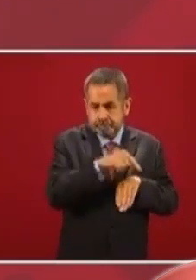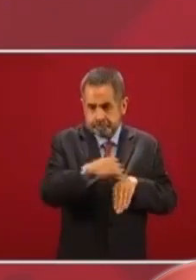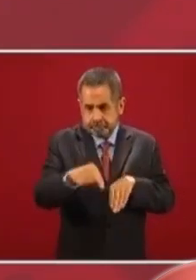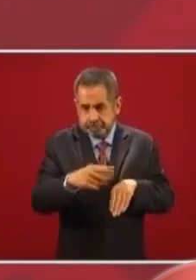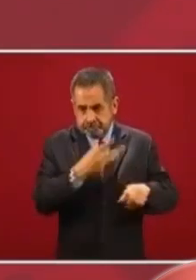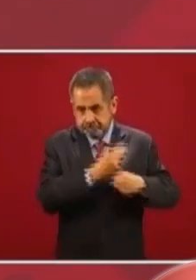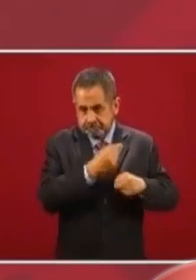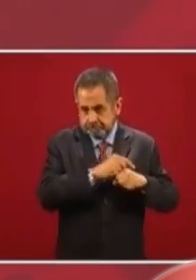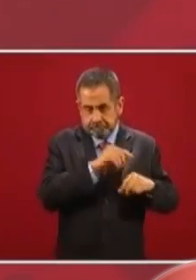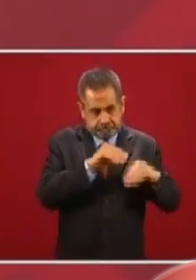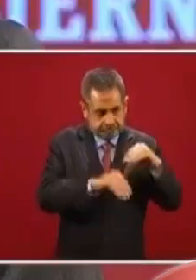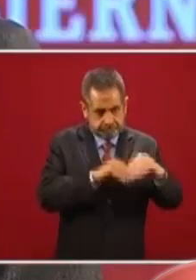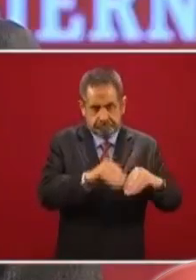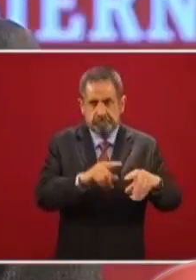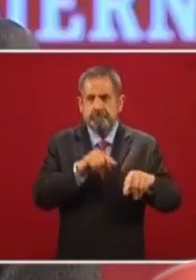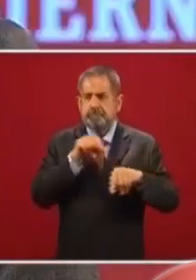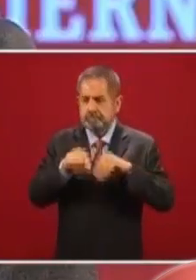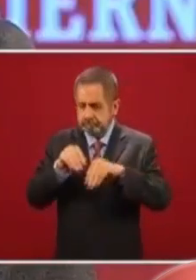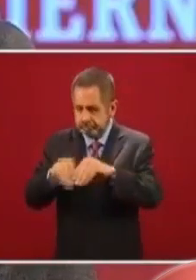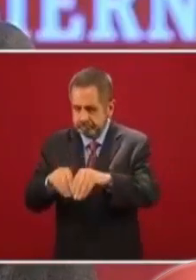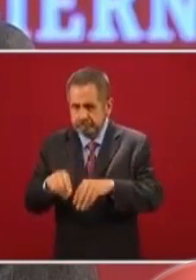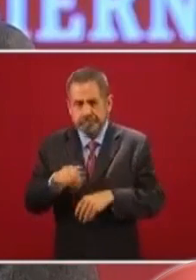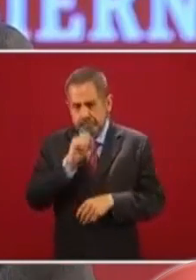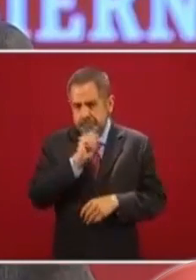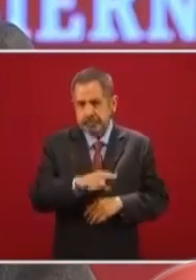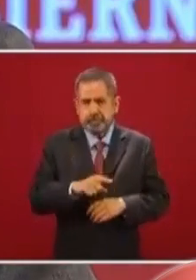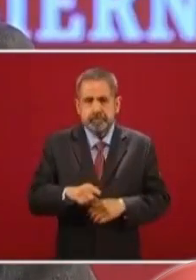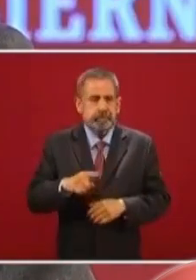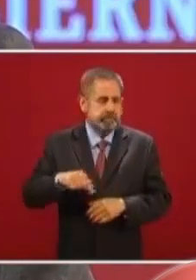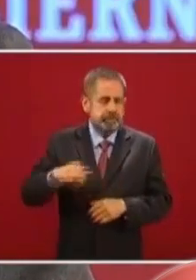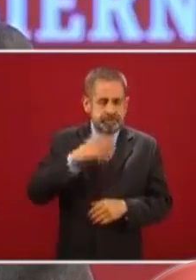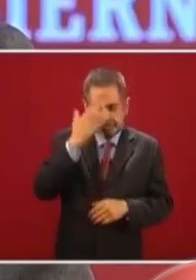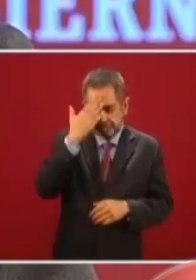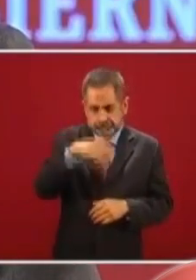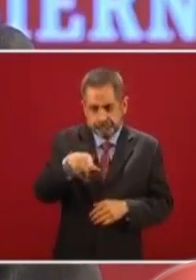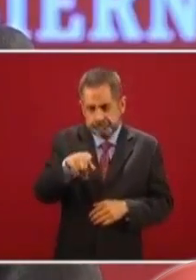a llevar a cabo algo que se conoce